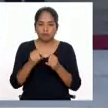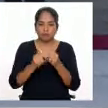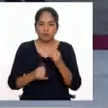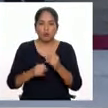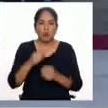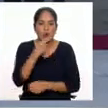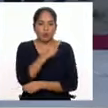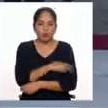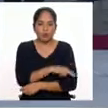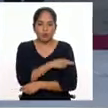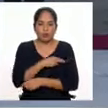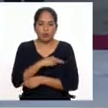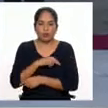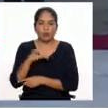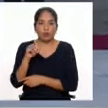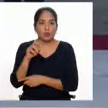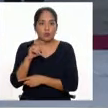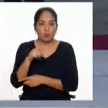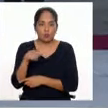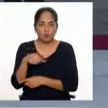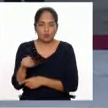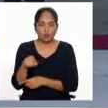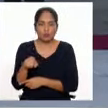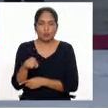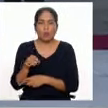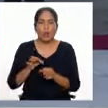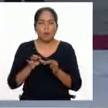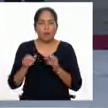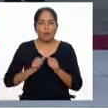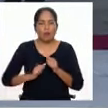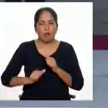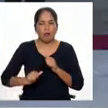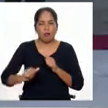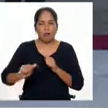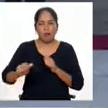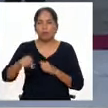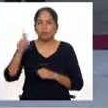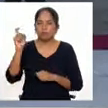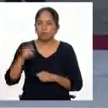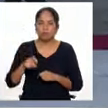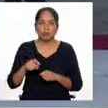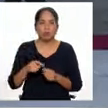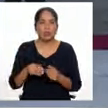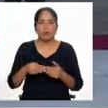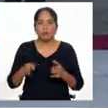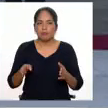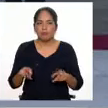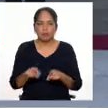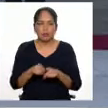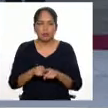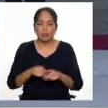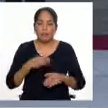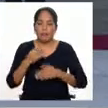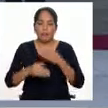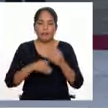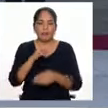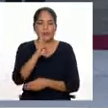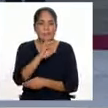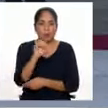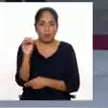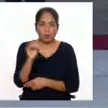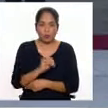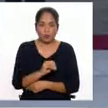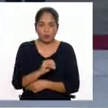hospital de Purús, una de las provincias más lejanas que tiene nuestro territorio. Ya tiene el avance al casi el